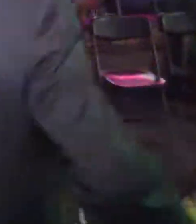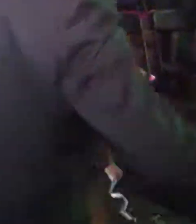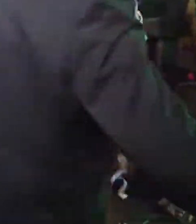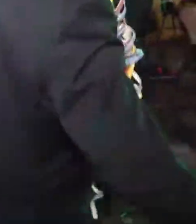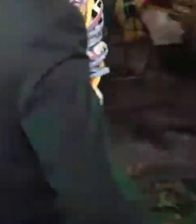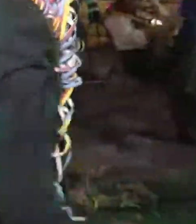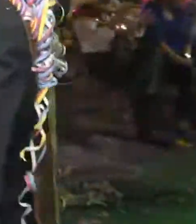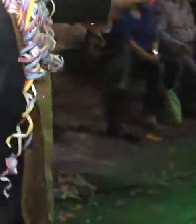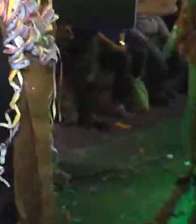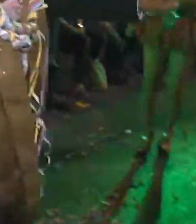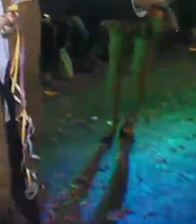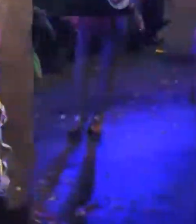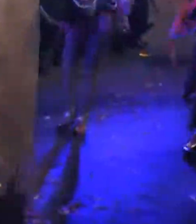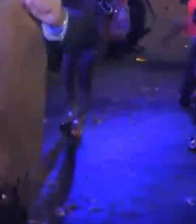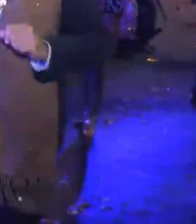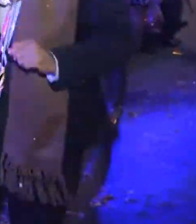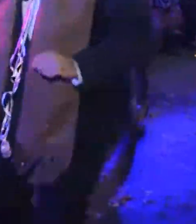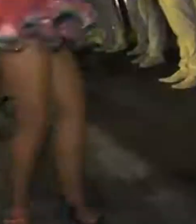¡Gracias!